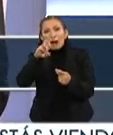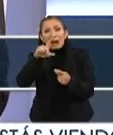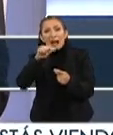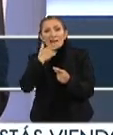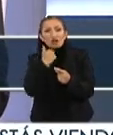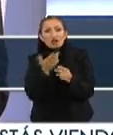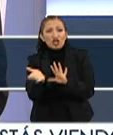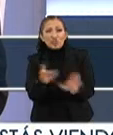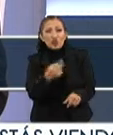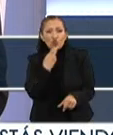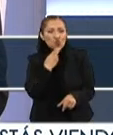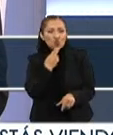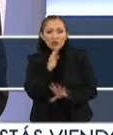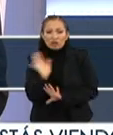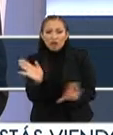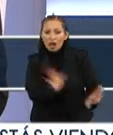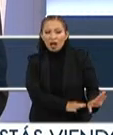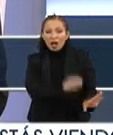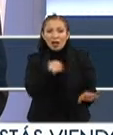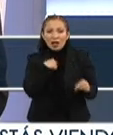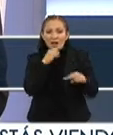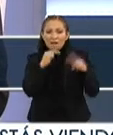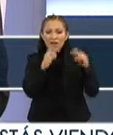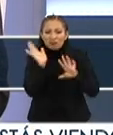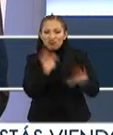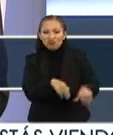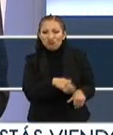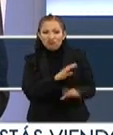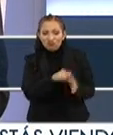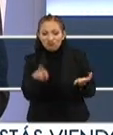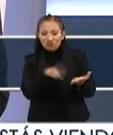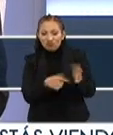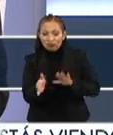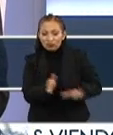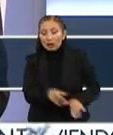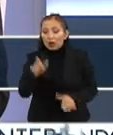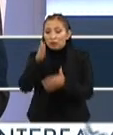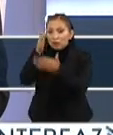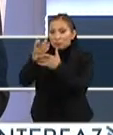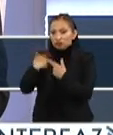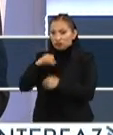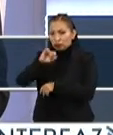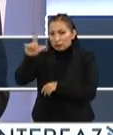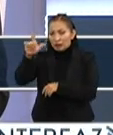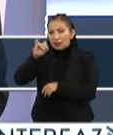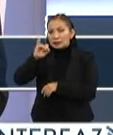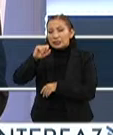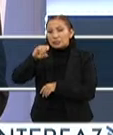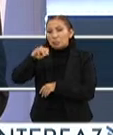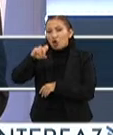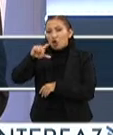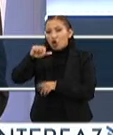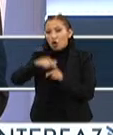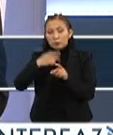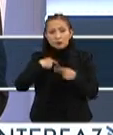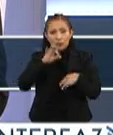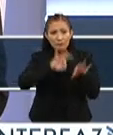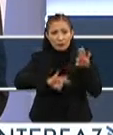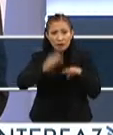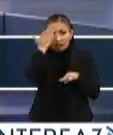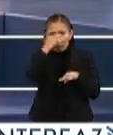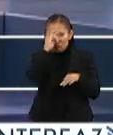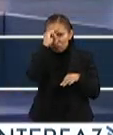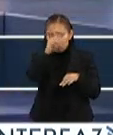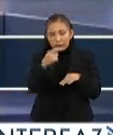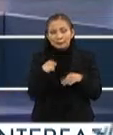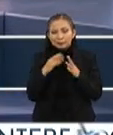¿no? Sí, que de hecho ya no se deben no se deben usar. Fuimos con sismólogos, con físicos de primer orden y nos